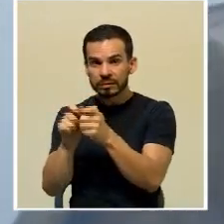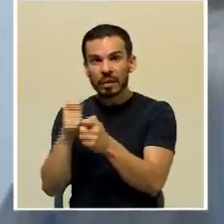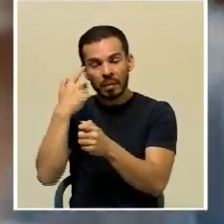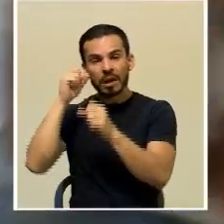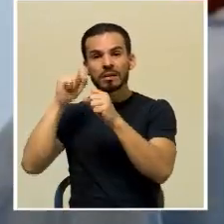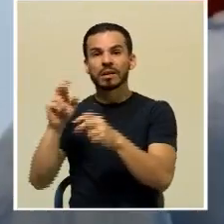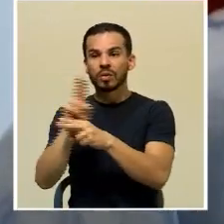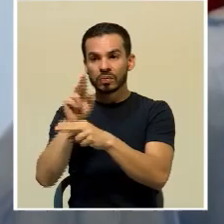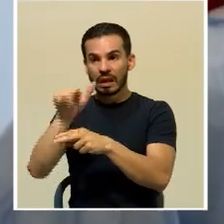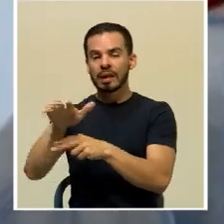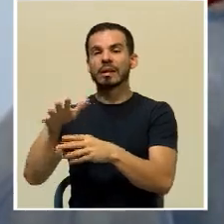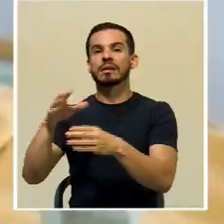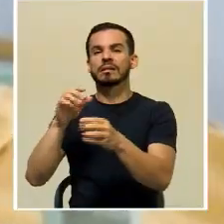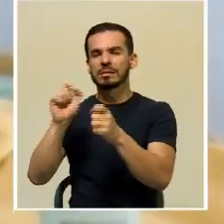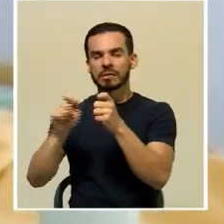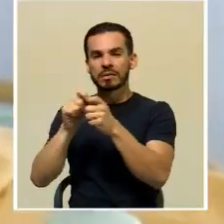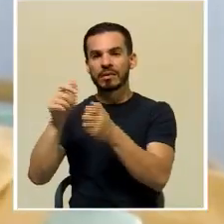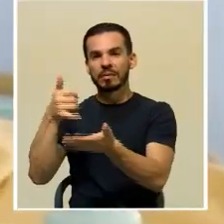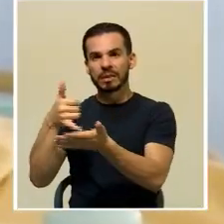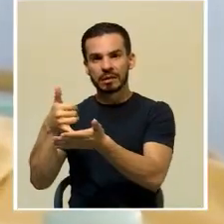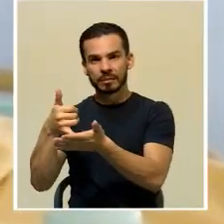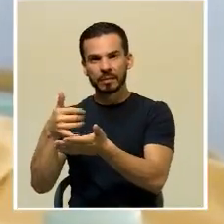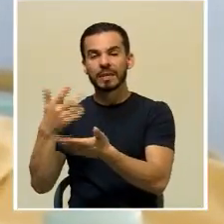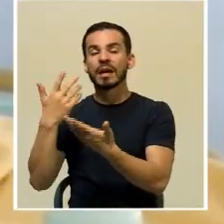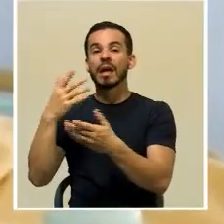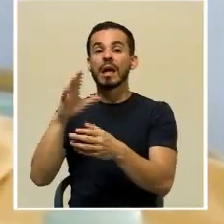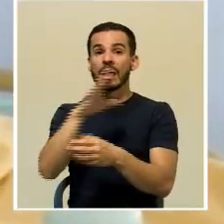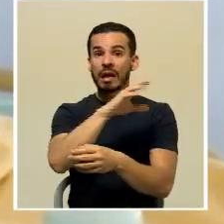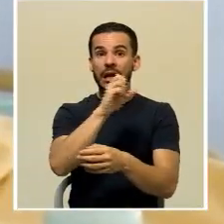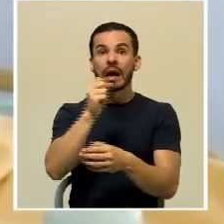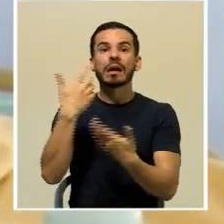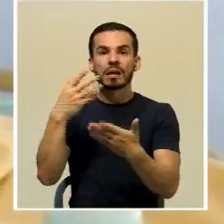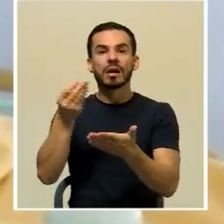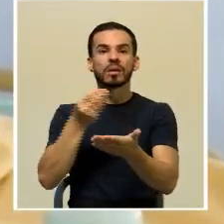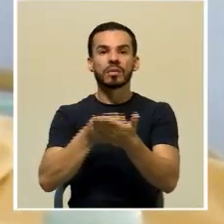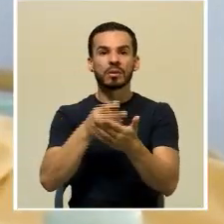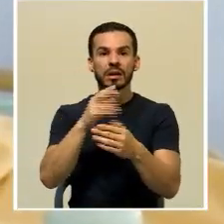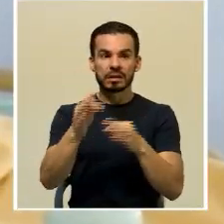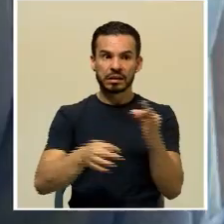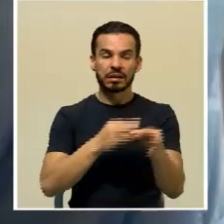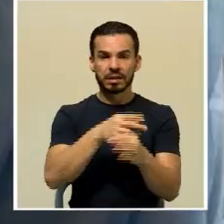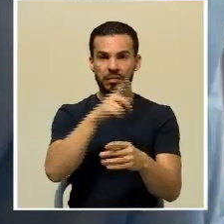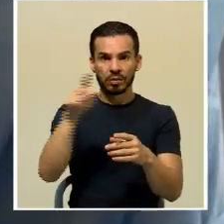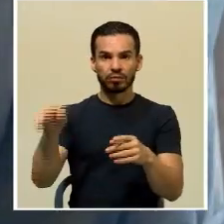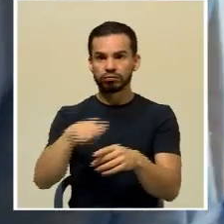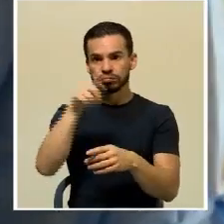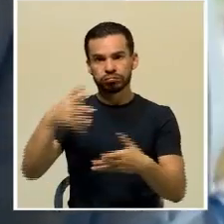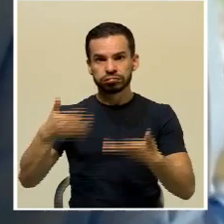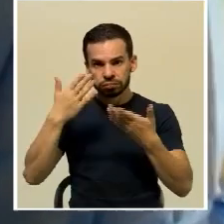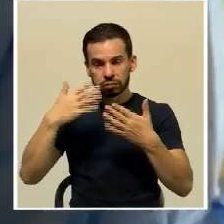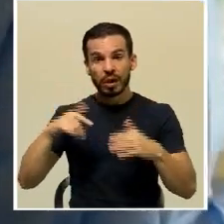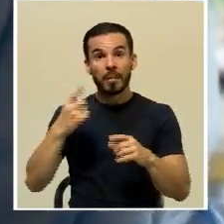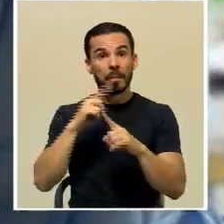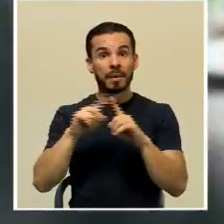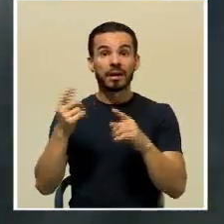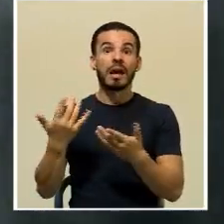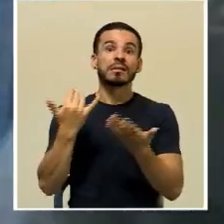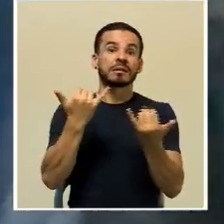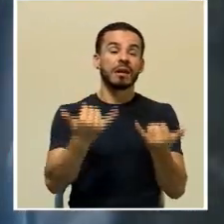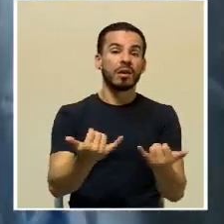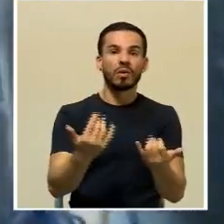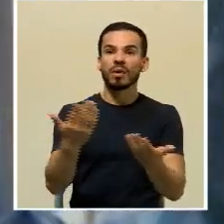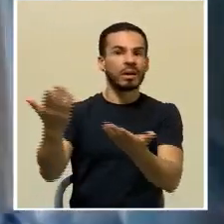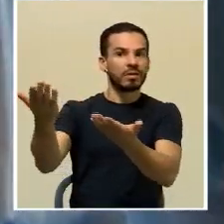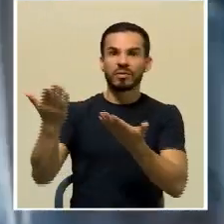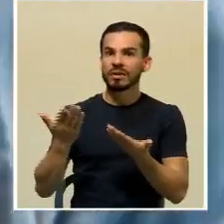ser usados en dichas áreas. La Caja ya ha realizado procedimientos de compra de este tipo de ventiladores, pero a la fecha la institución no ha